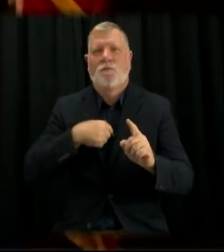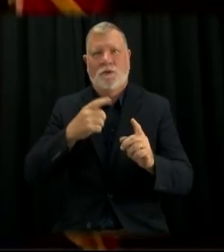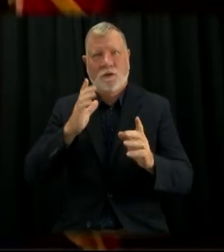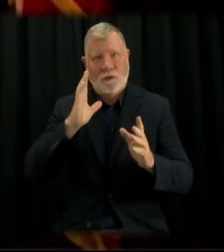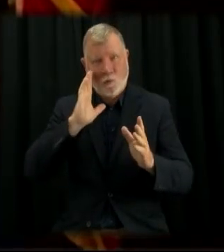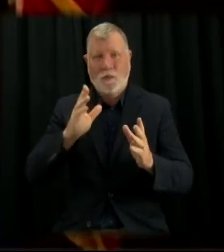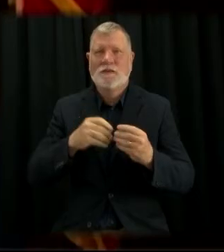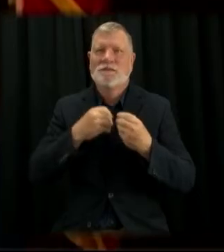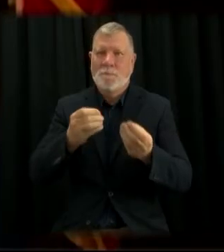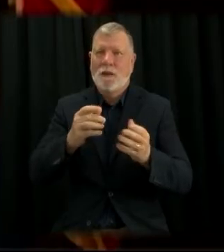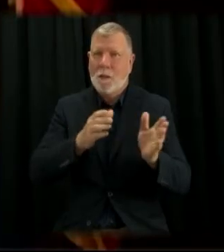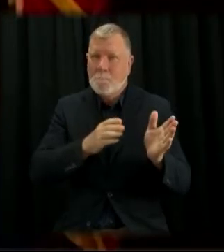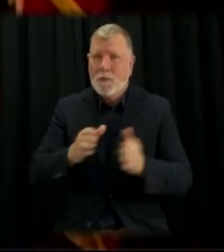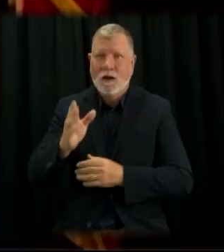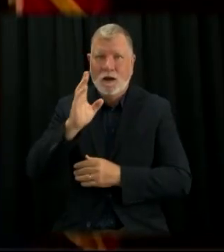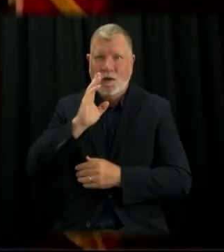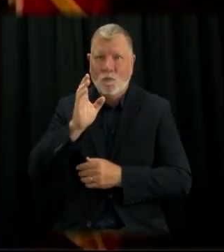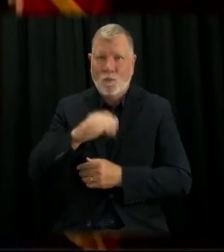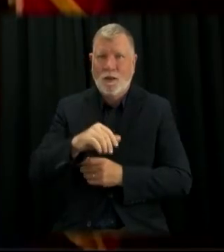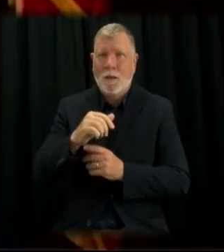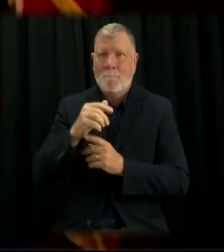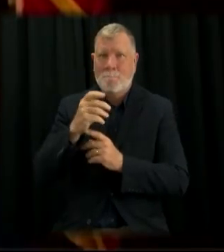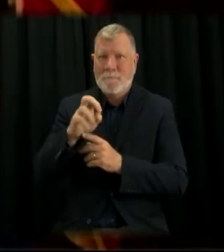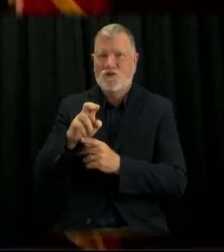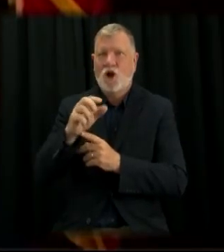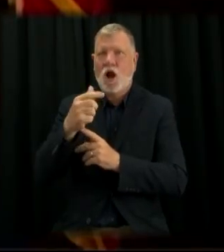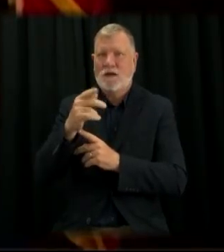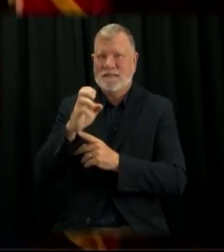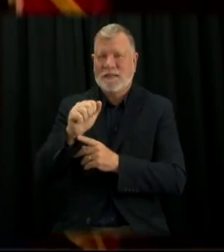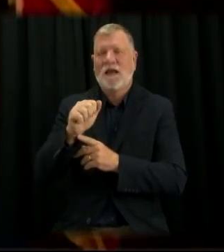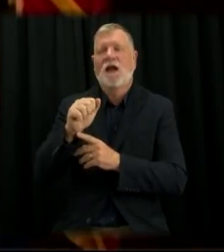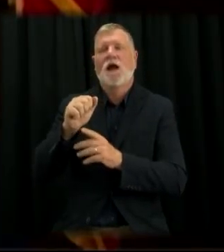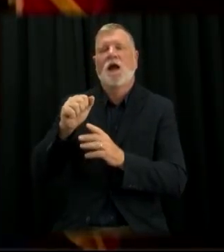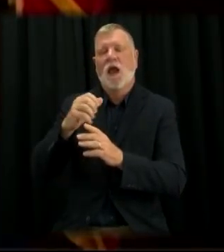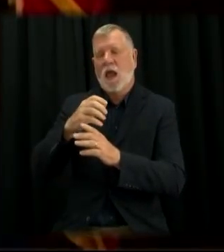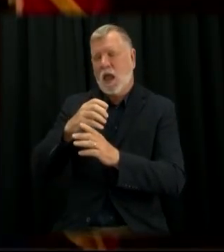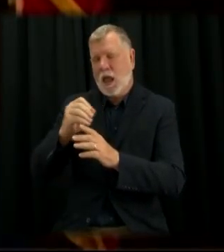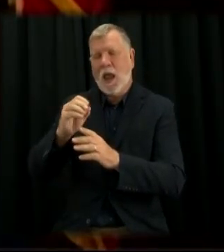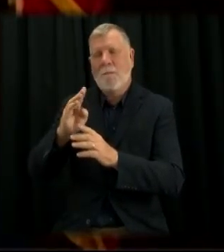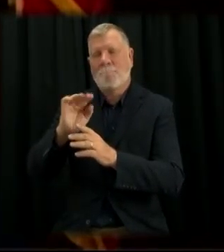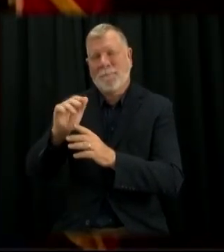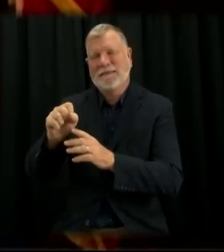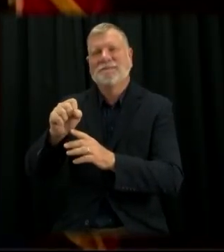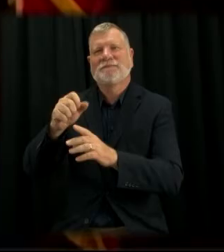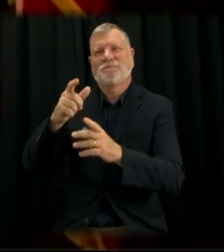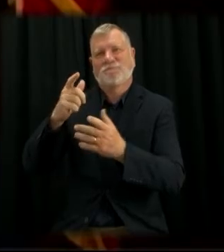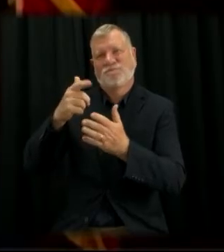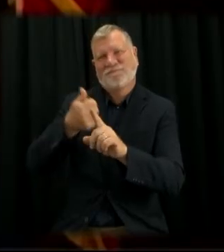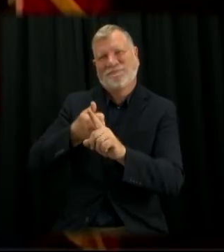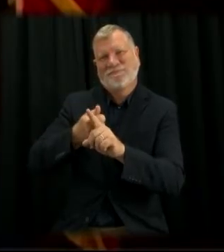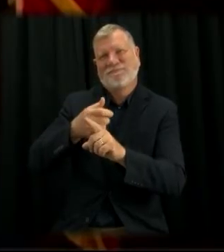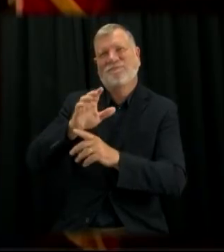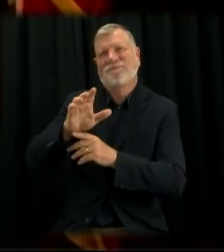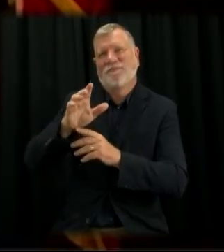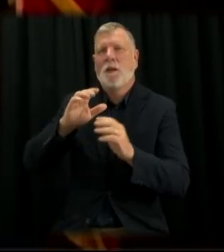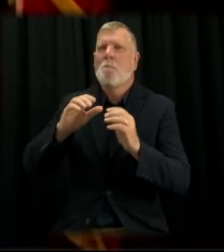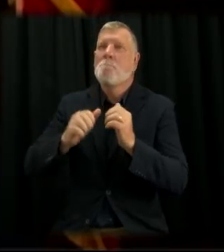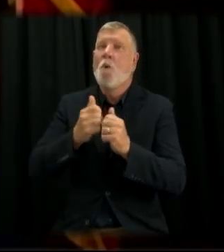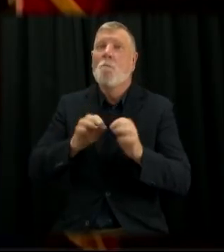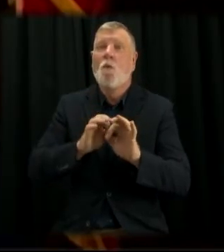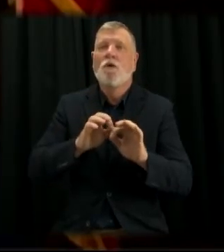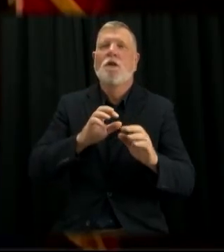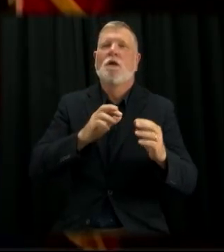comprometidos con el plan que vamos a llevar a cabo con las recomendaciones del señor Biggs y García